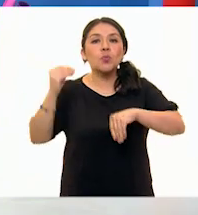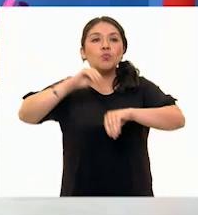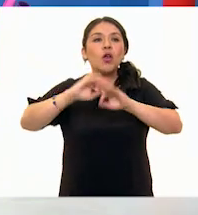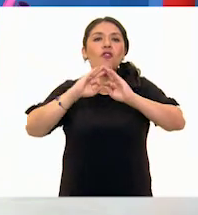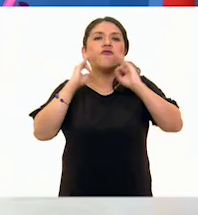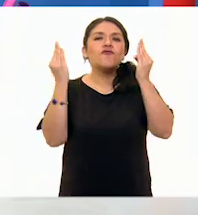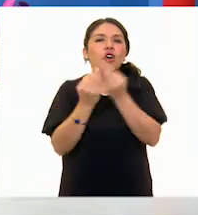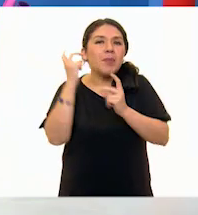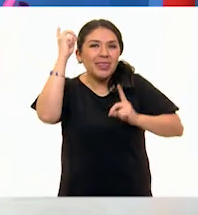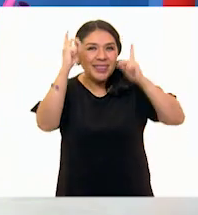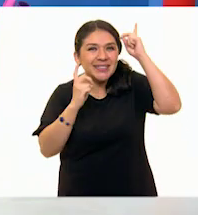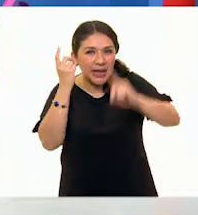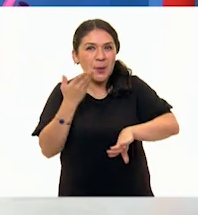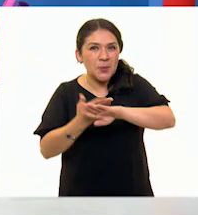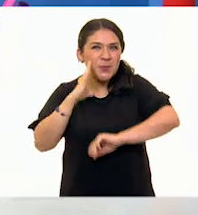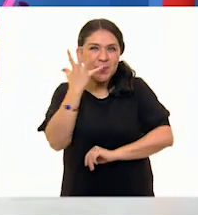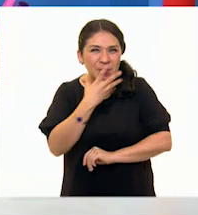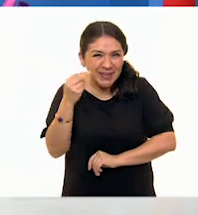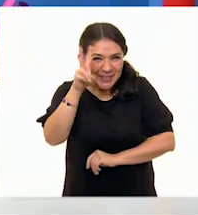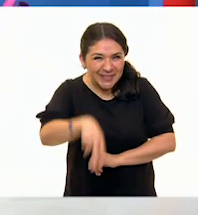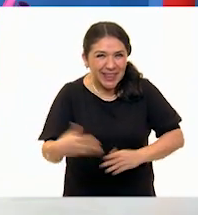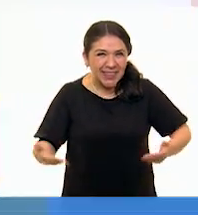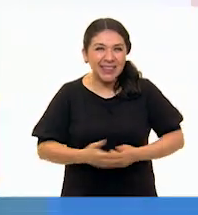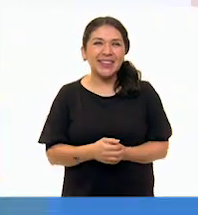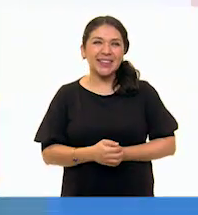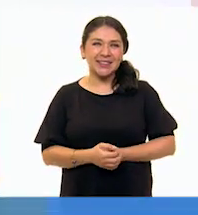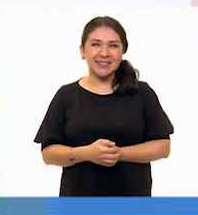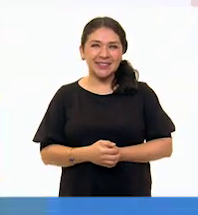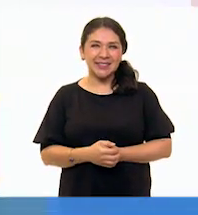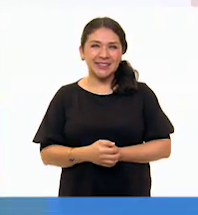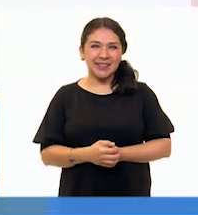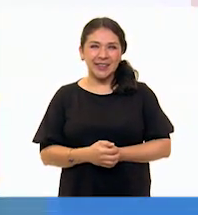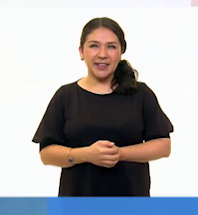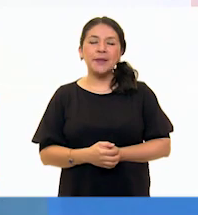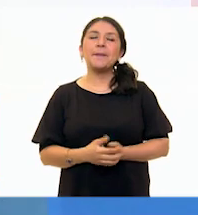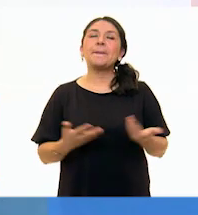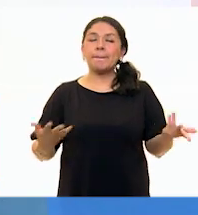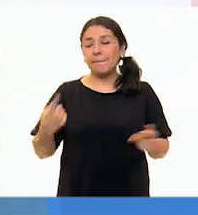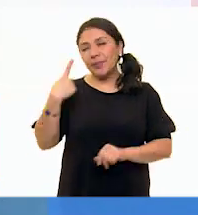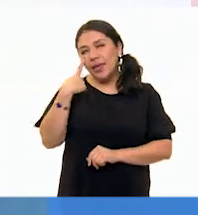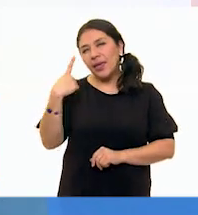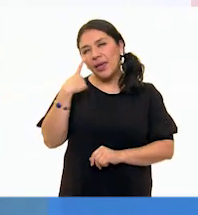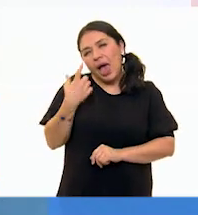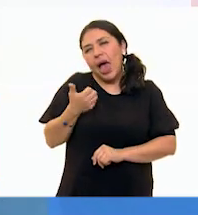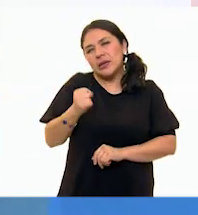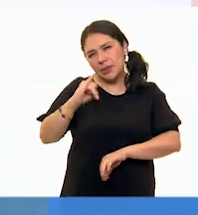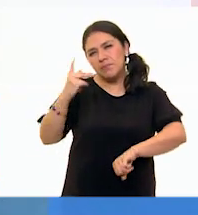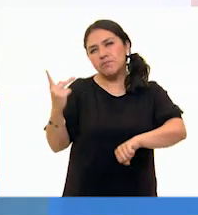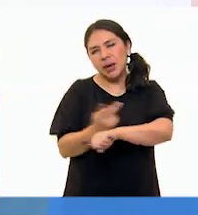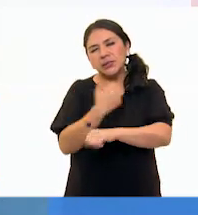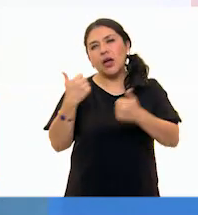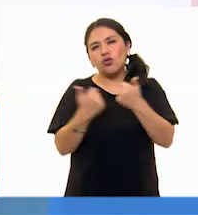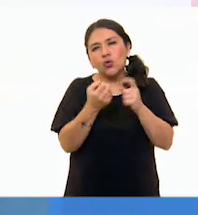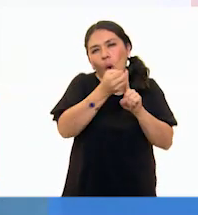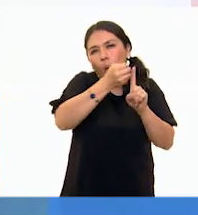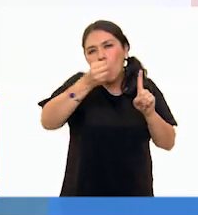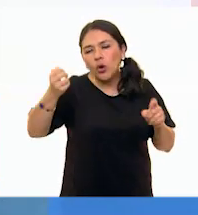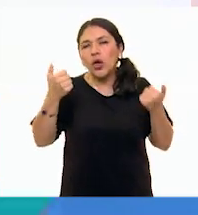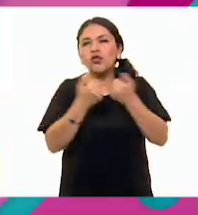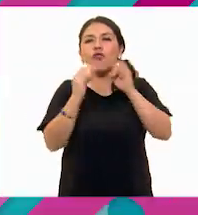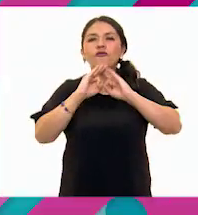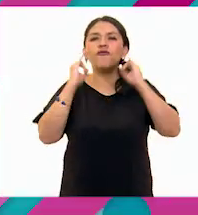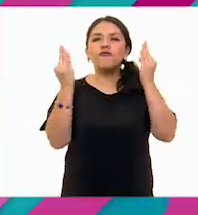bonitos diseños, ¿no crees? Es cierto, maestra, sí. En general, eso ocurre con las sucesiones de